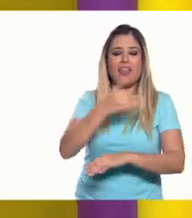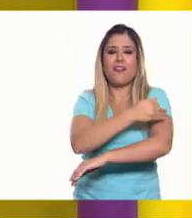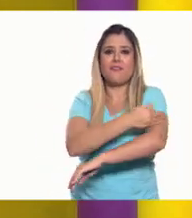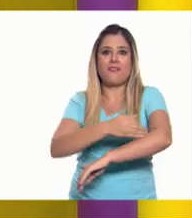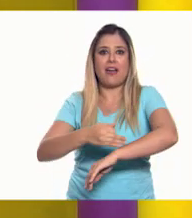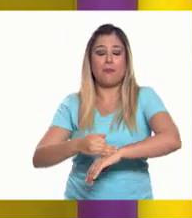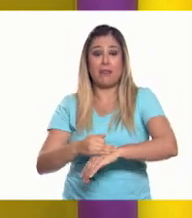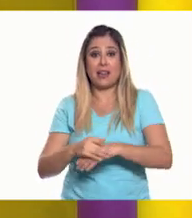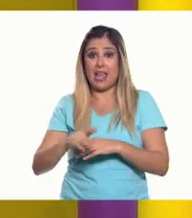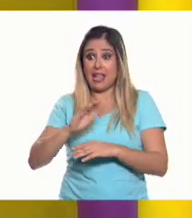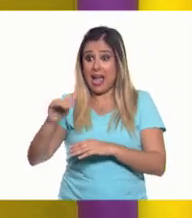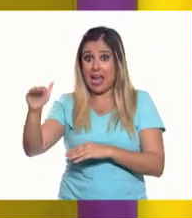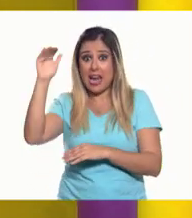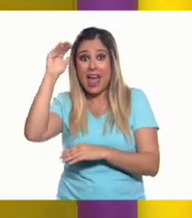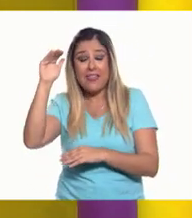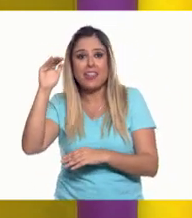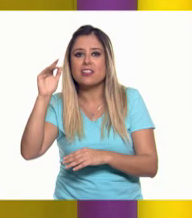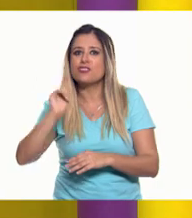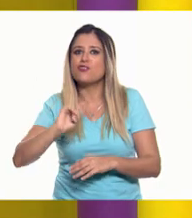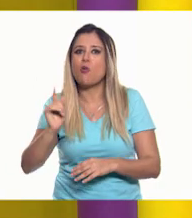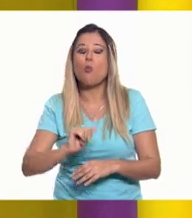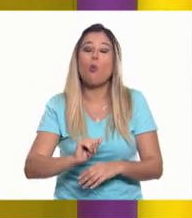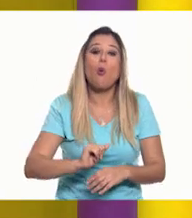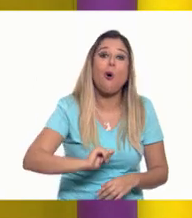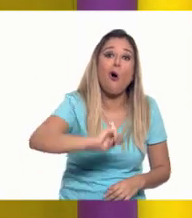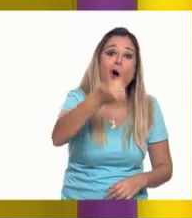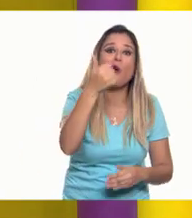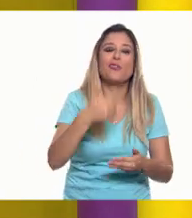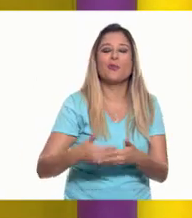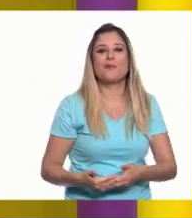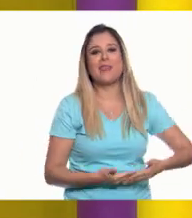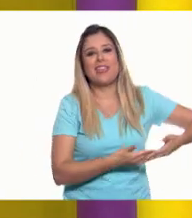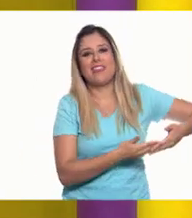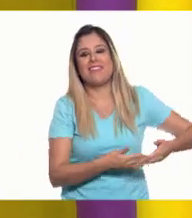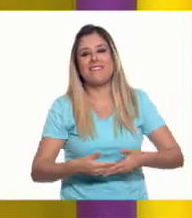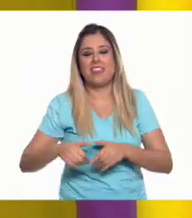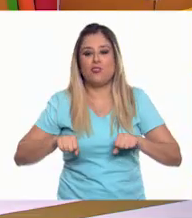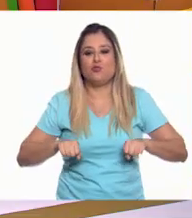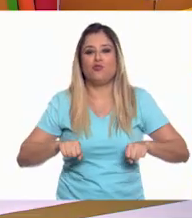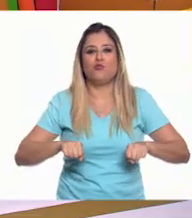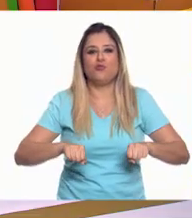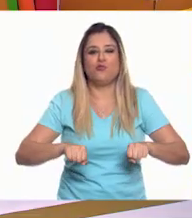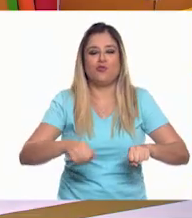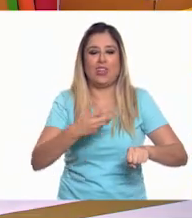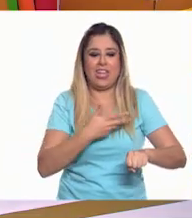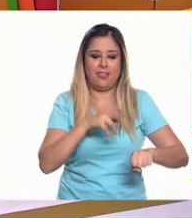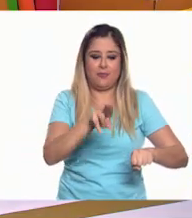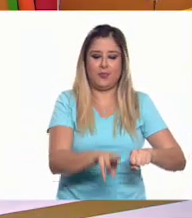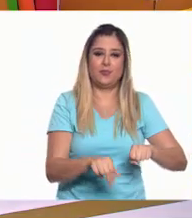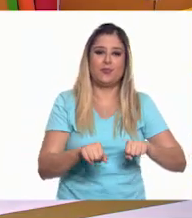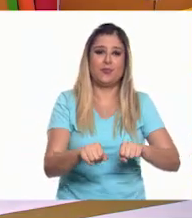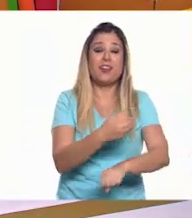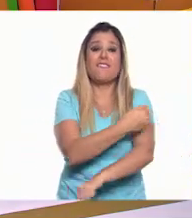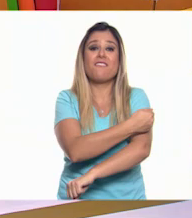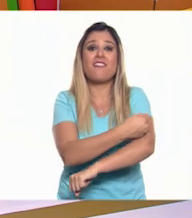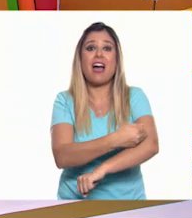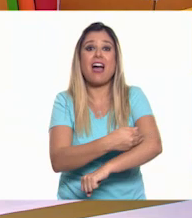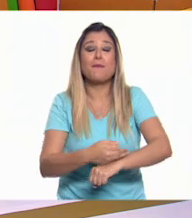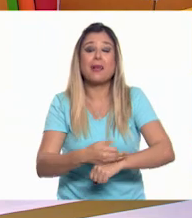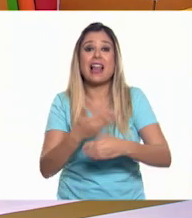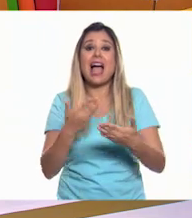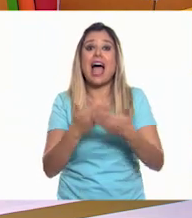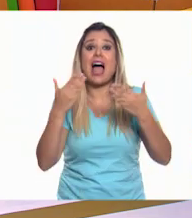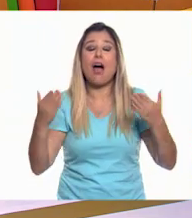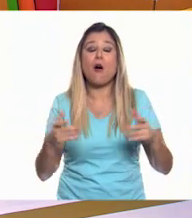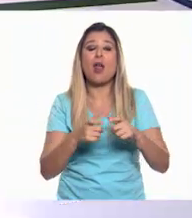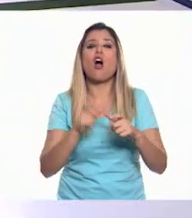familia no nada más estuvo ahí, sino tuvieron otro pequeño que aquí llevan, ¿verdad? Esta es la familia ahora